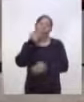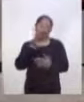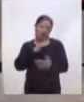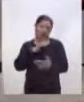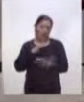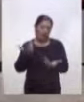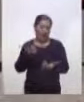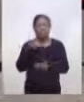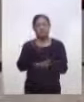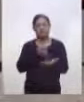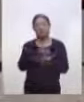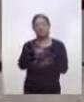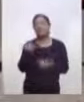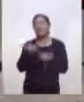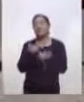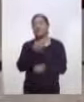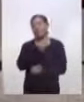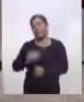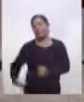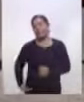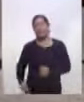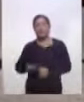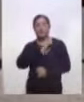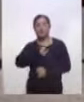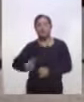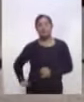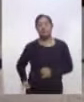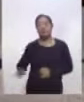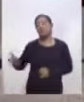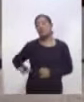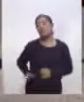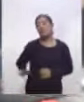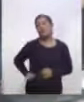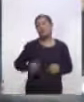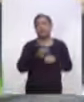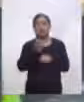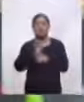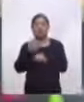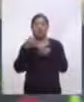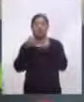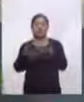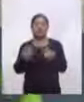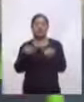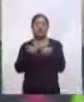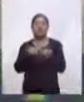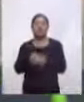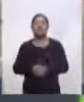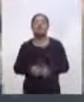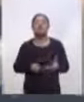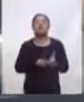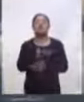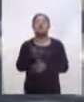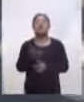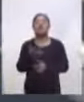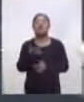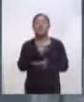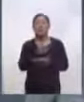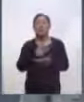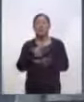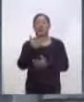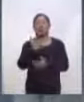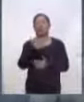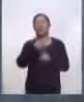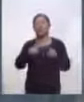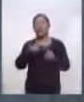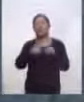por parte de la presidencia municipal y por parte del gobierno del estado para ellas. La salida está programada para la categoría libre a las